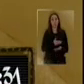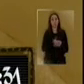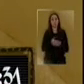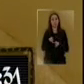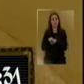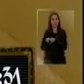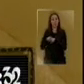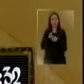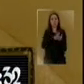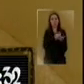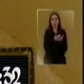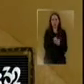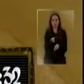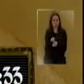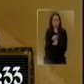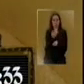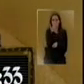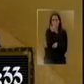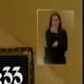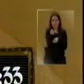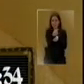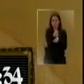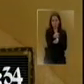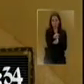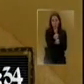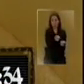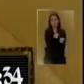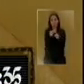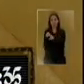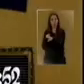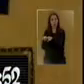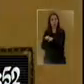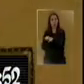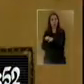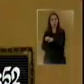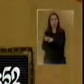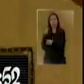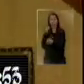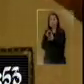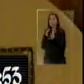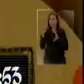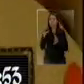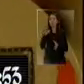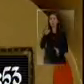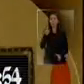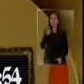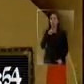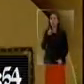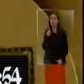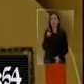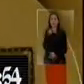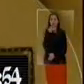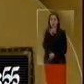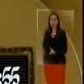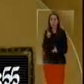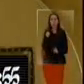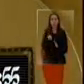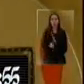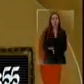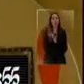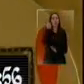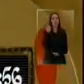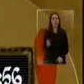Mientras el roedor sano demoró 9 segundos en llegar, el ratón con una dieta alta en fructosa nunca llegó. ¿Y